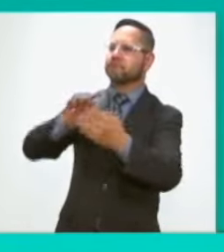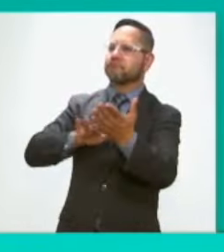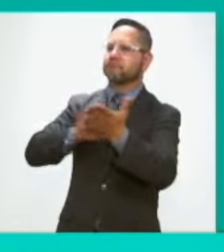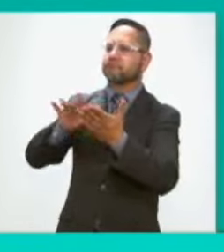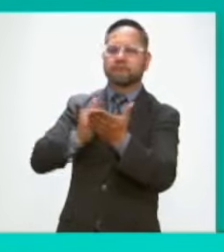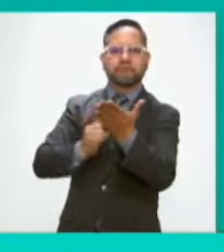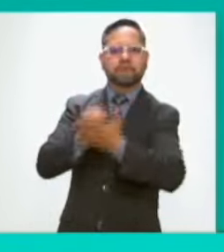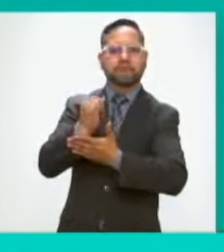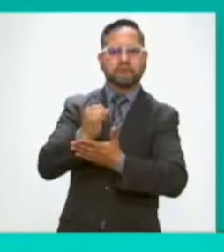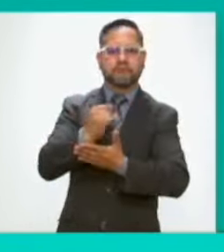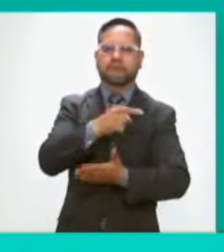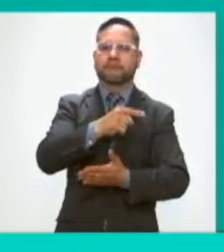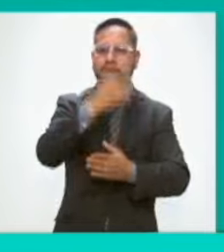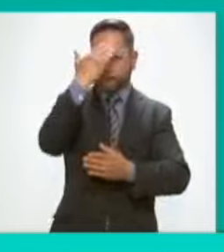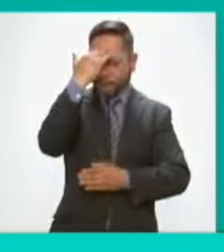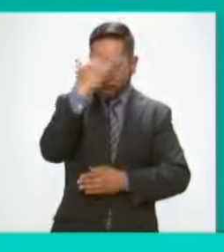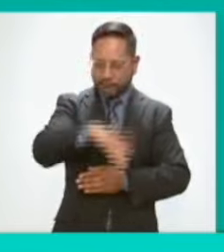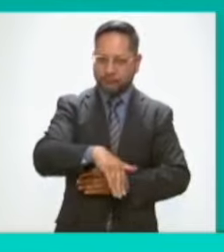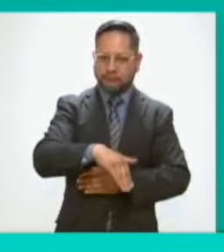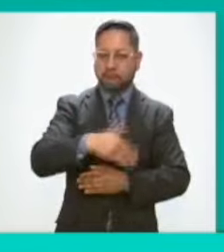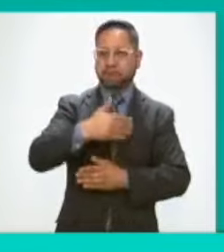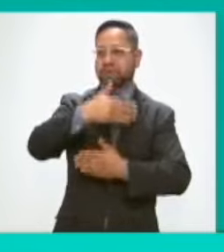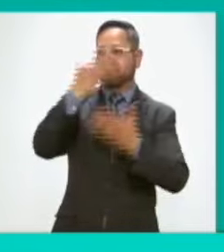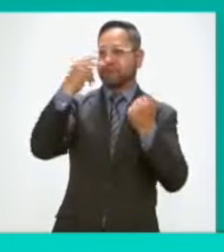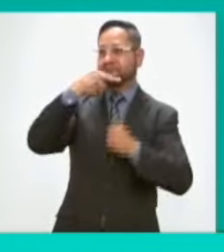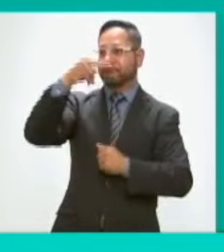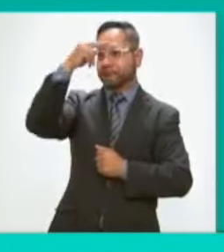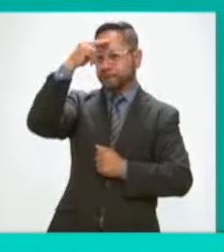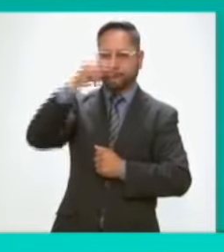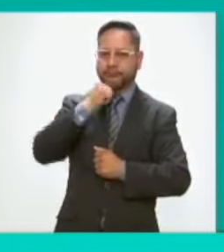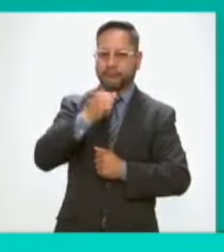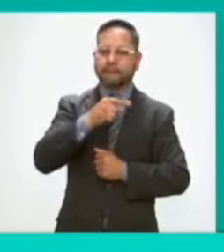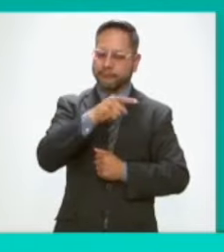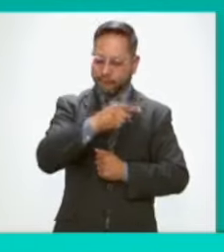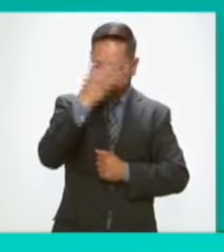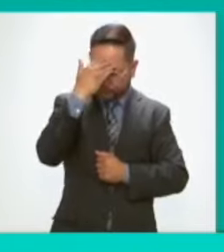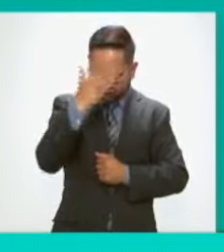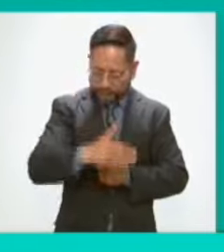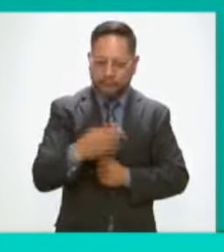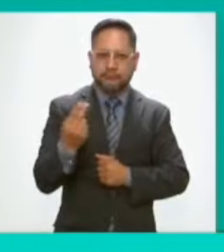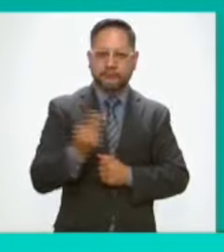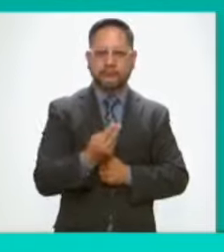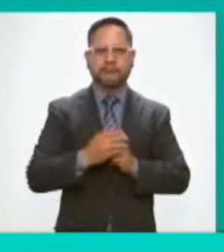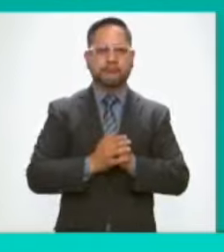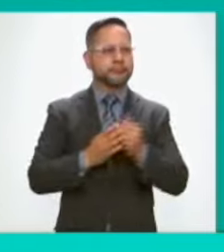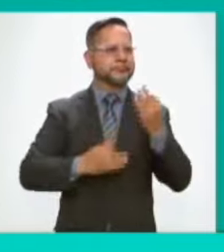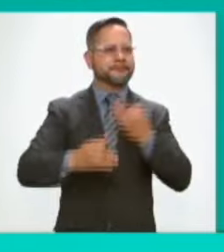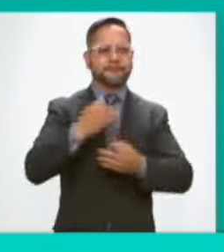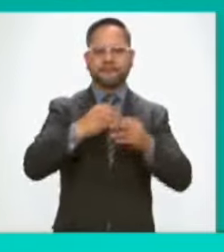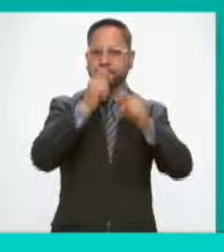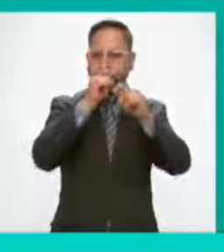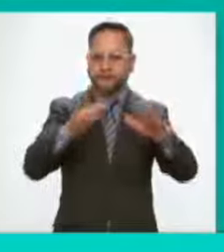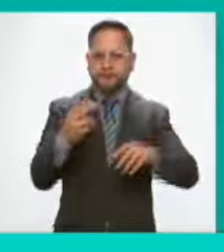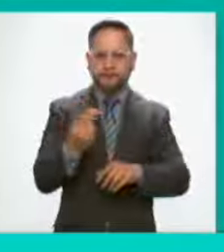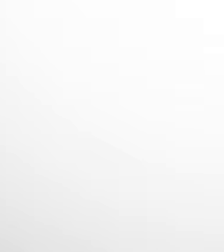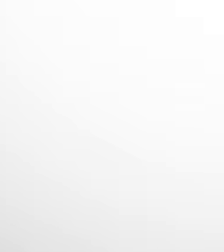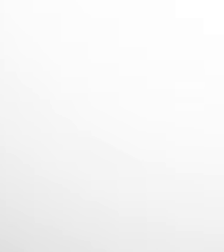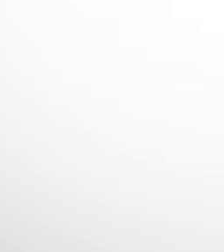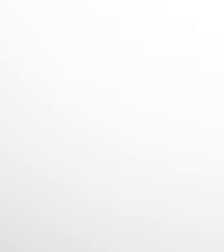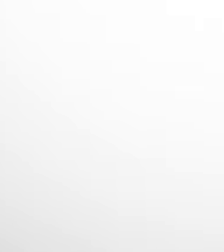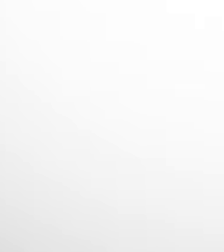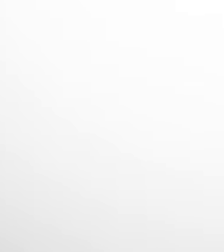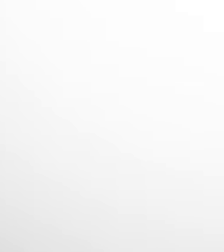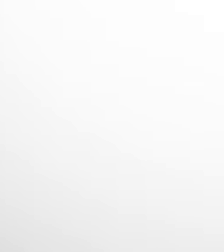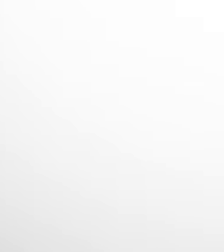sentido que tiene también esta resolución, contribuir a que la sociedad tenga la información que requiere.